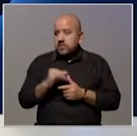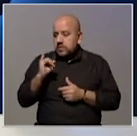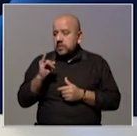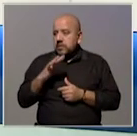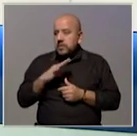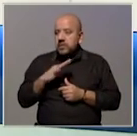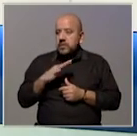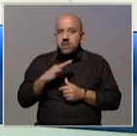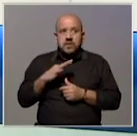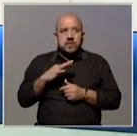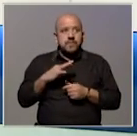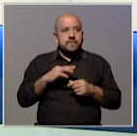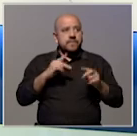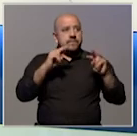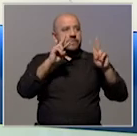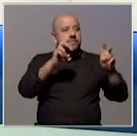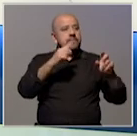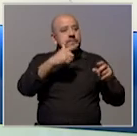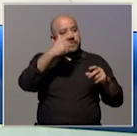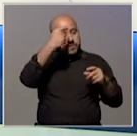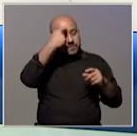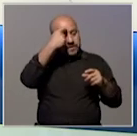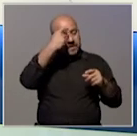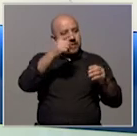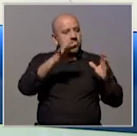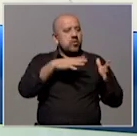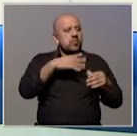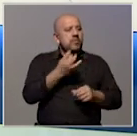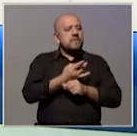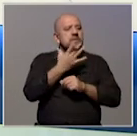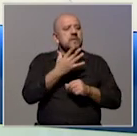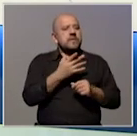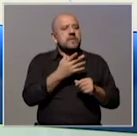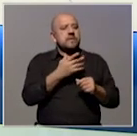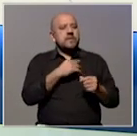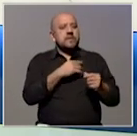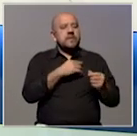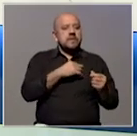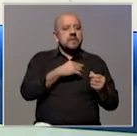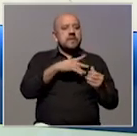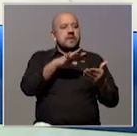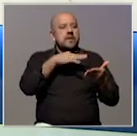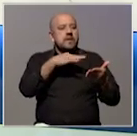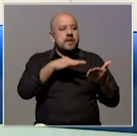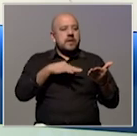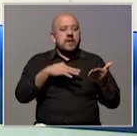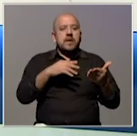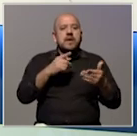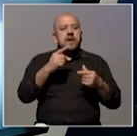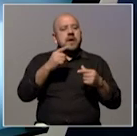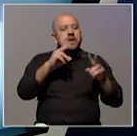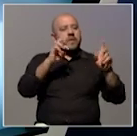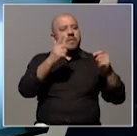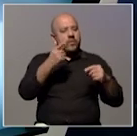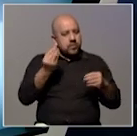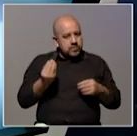saliendo de lo estrictamente técnico vinculado con tu perfil profesional leía tu discurso o algunas entrevistas del día de la